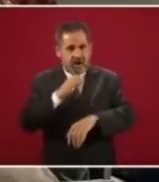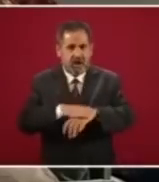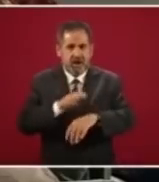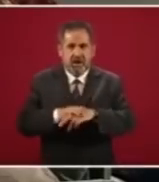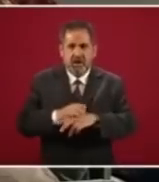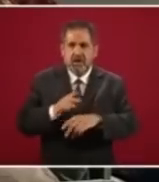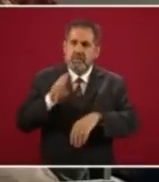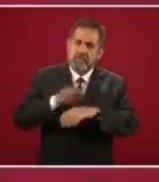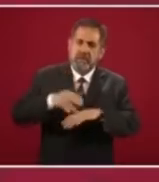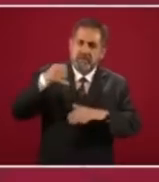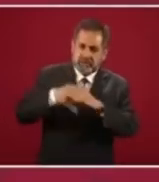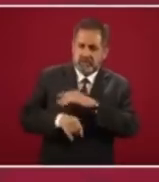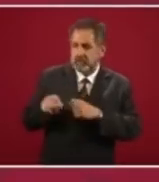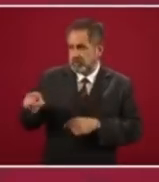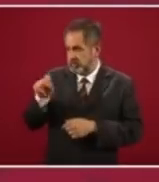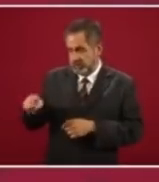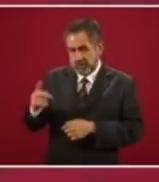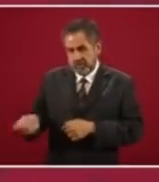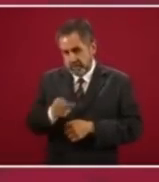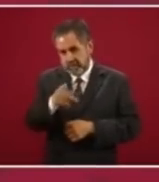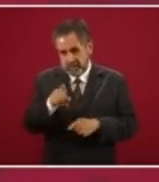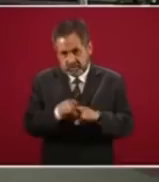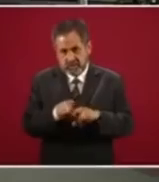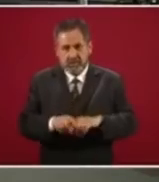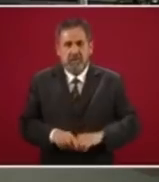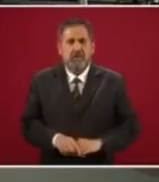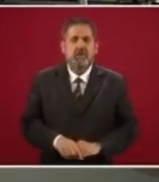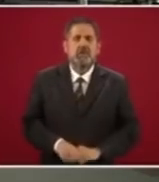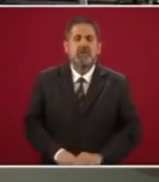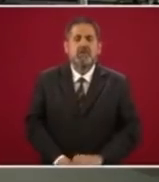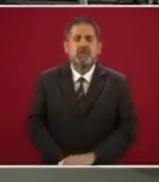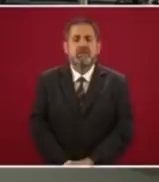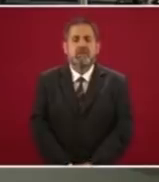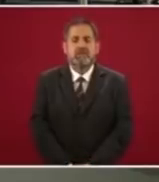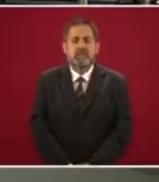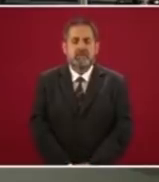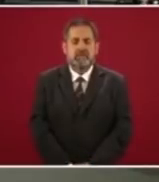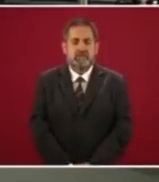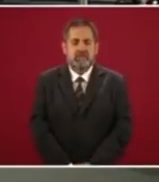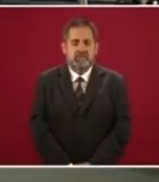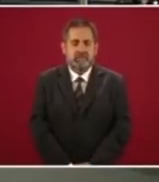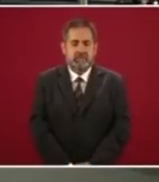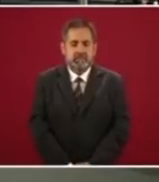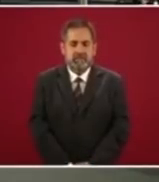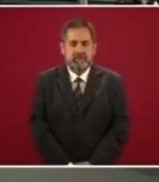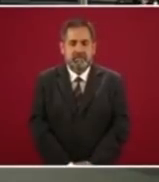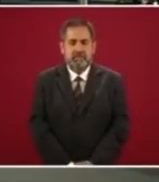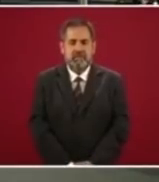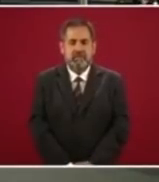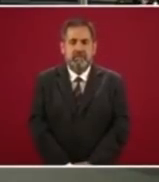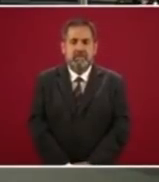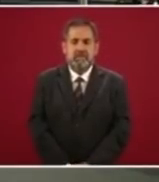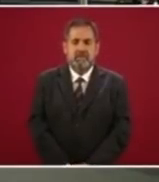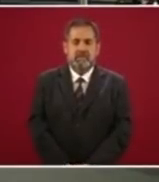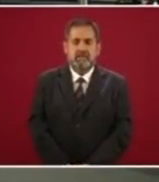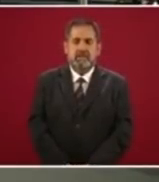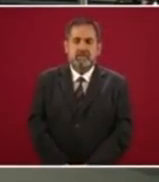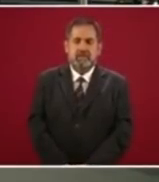se ahonde sobre lo que estás planteando. Muchas gracias. A ver.